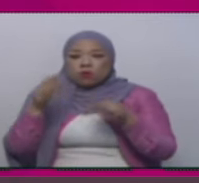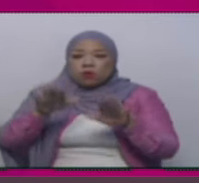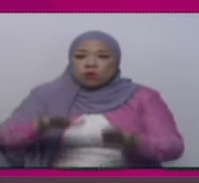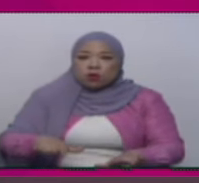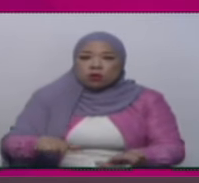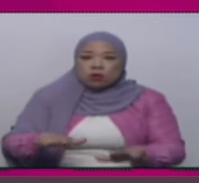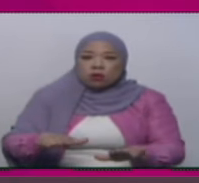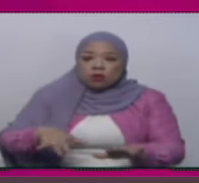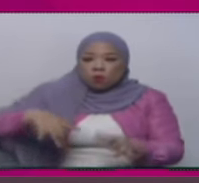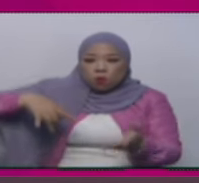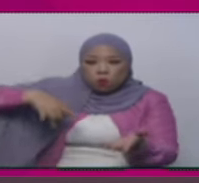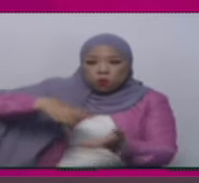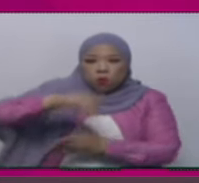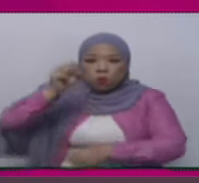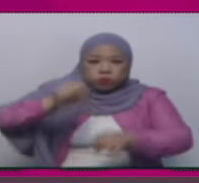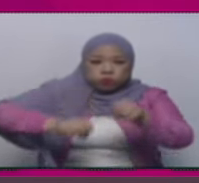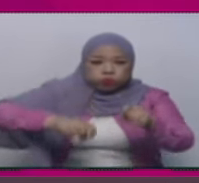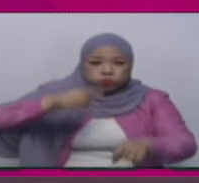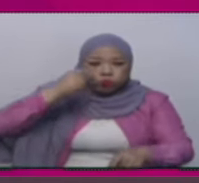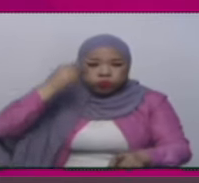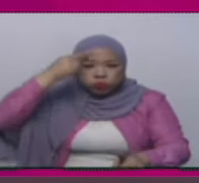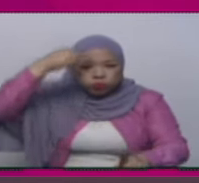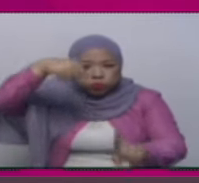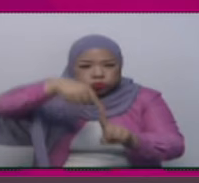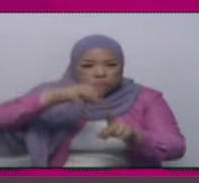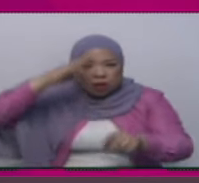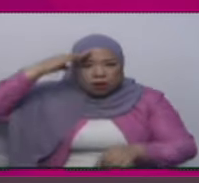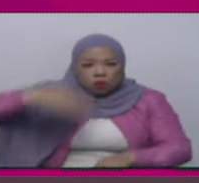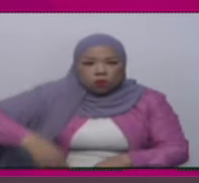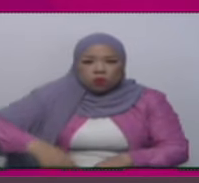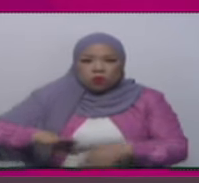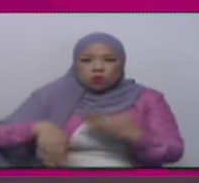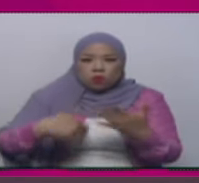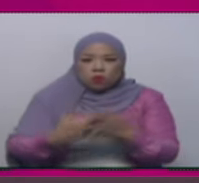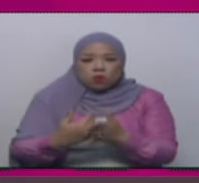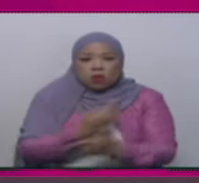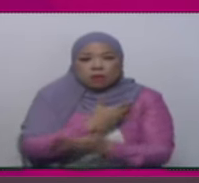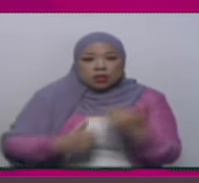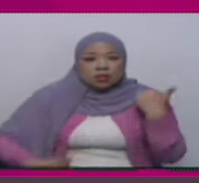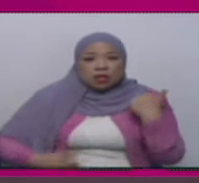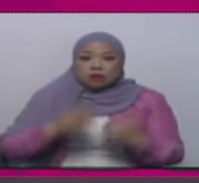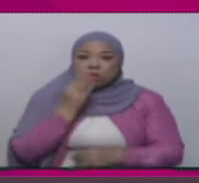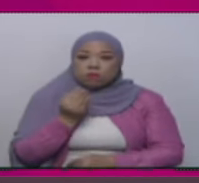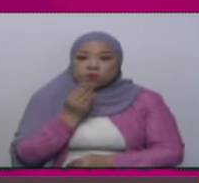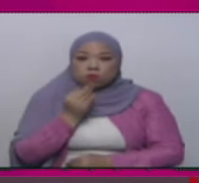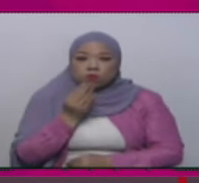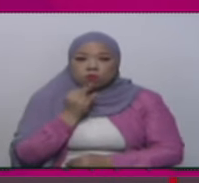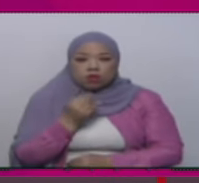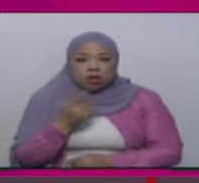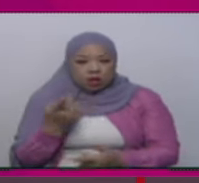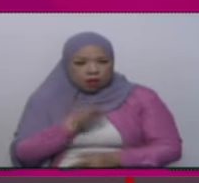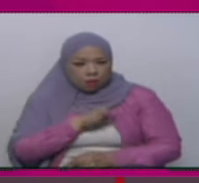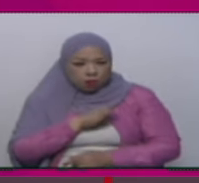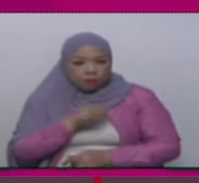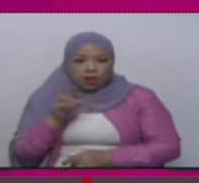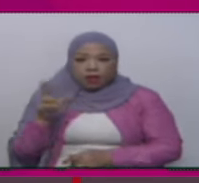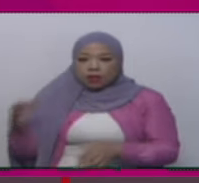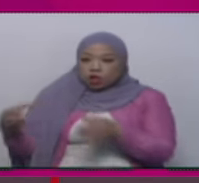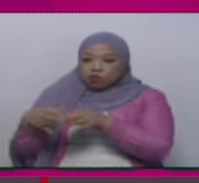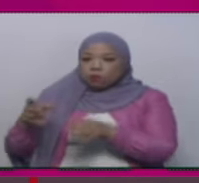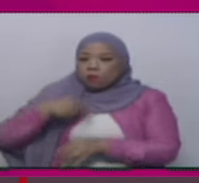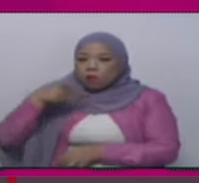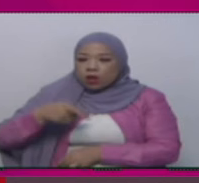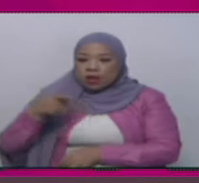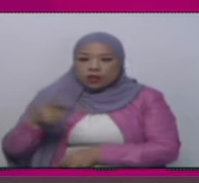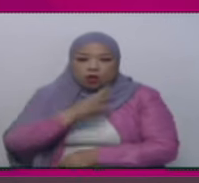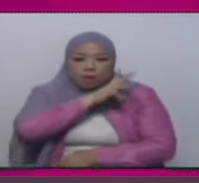las bombas de alta precisión de la aviación de Netanyahu eran de Hamás? ¿Es que